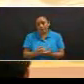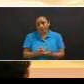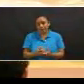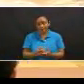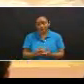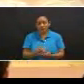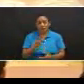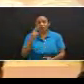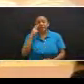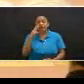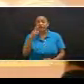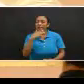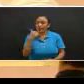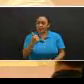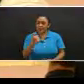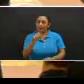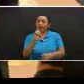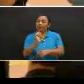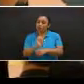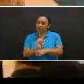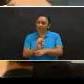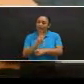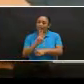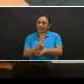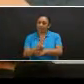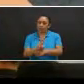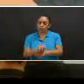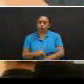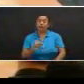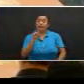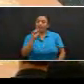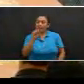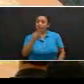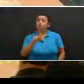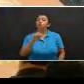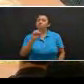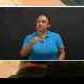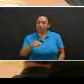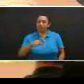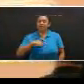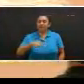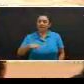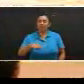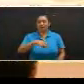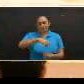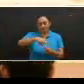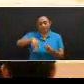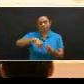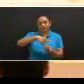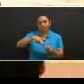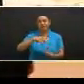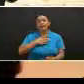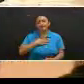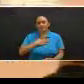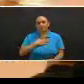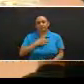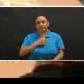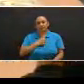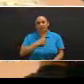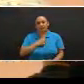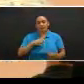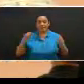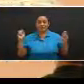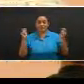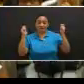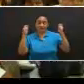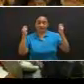como se dice, evangélicos. Ellos sí eran evangélicos. Se echaban sus tranquilinos, celebraban la